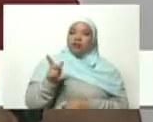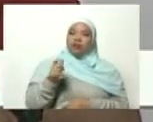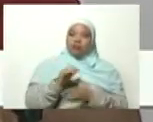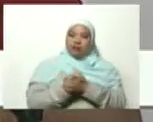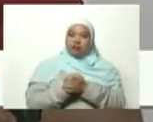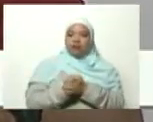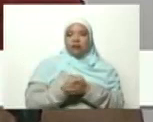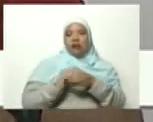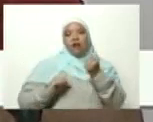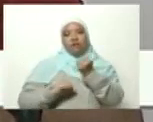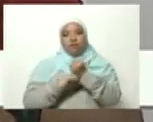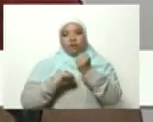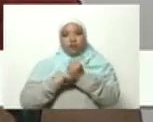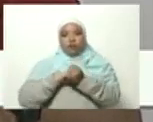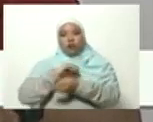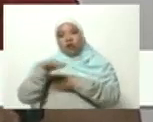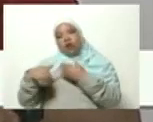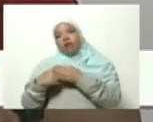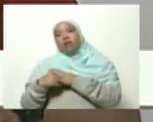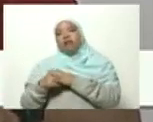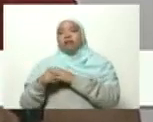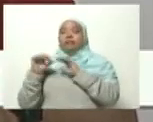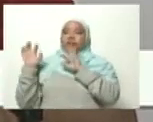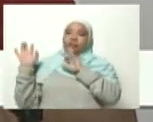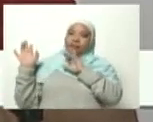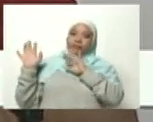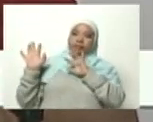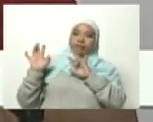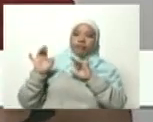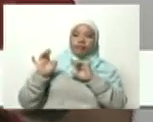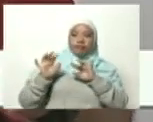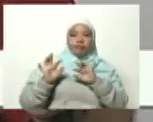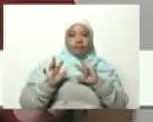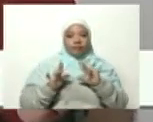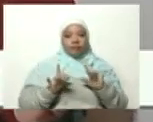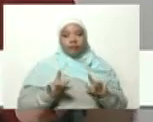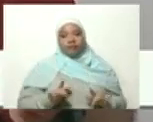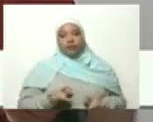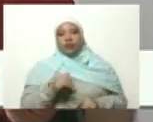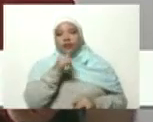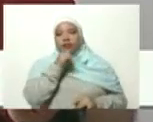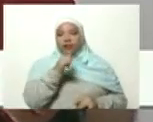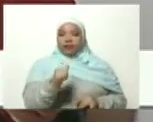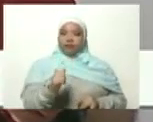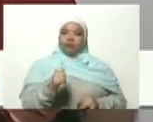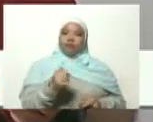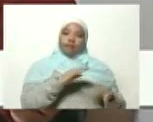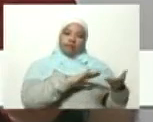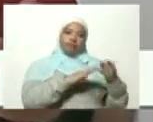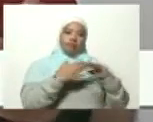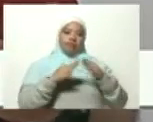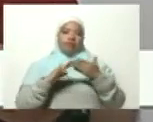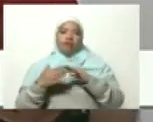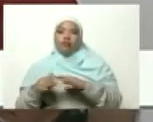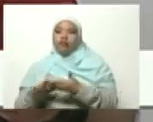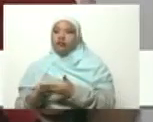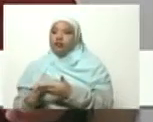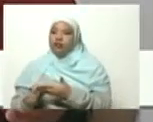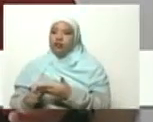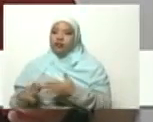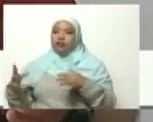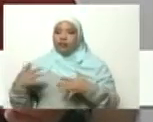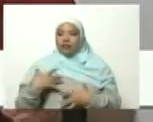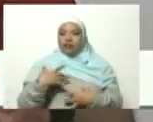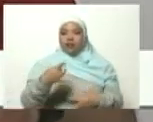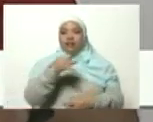levantadas todas las iniciativas de diálogo, donde sea, con quien sea. Eso nos da además oportunidad para nosotros, los que no se han enterado cuál